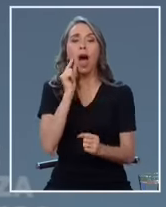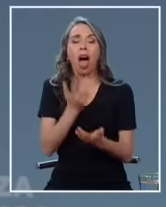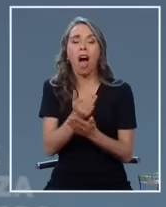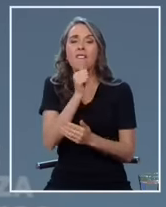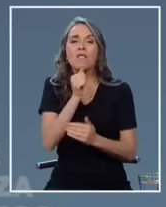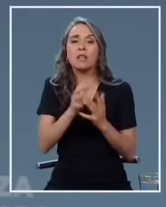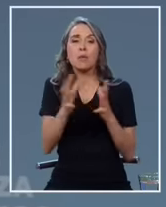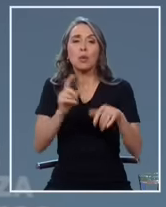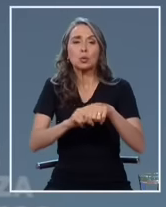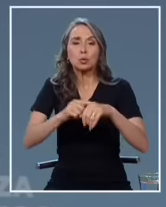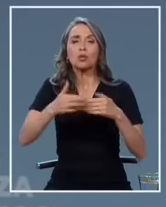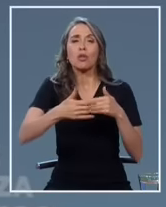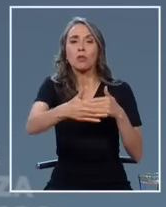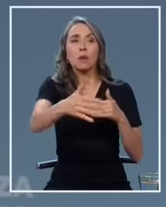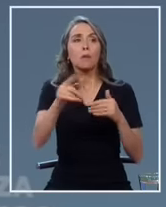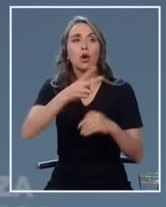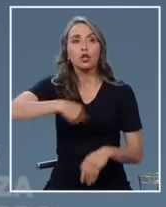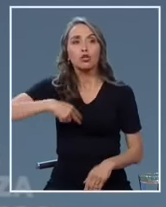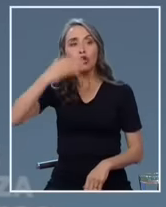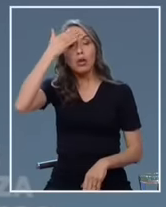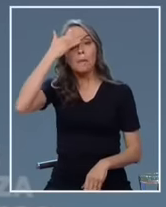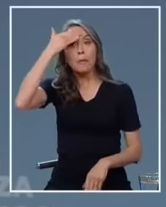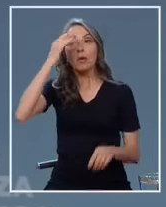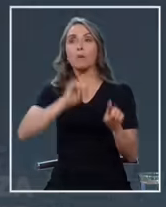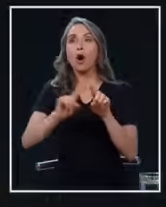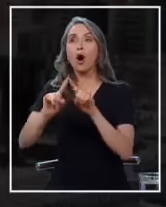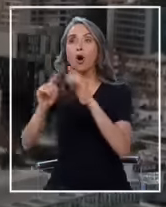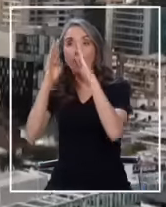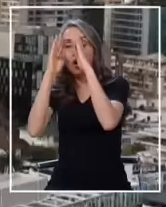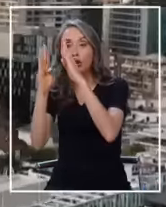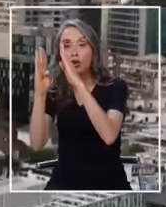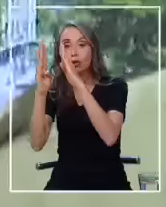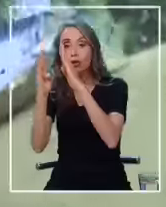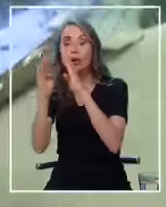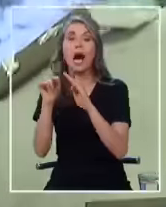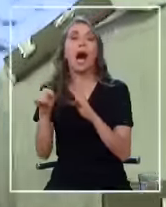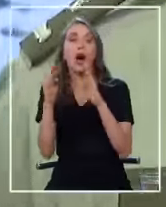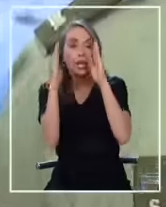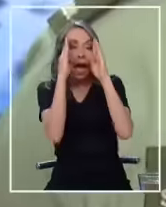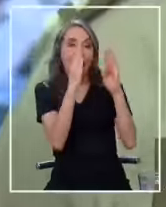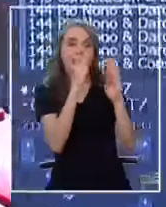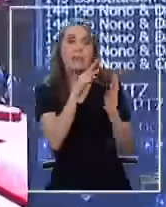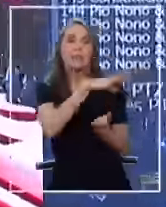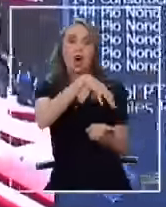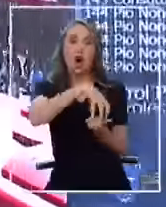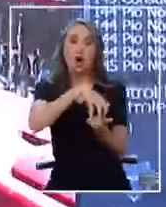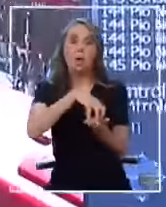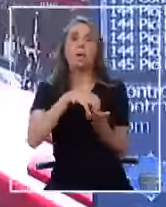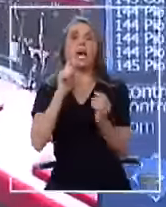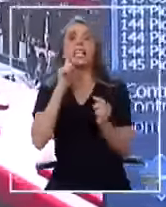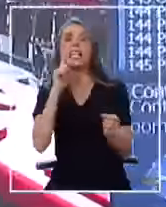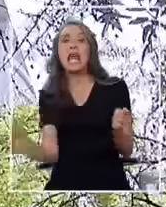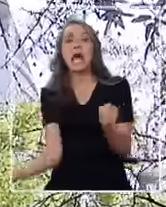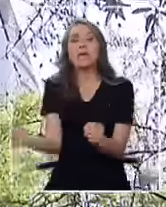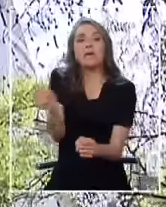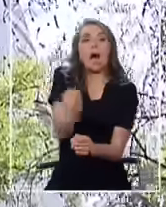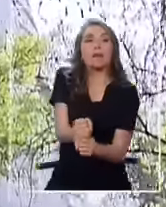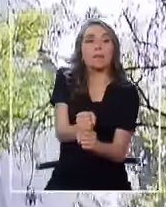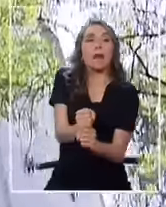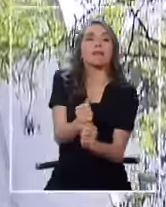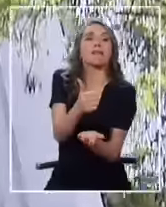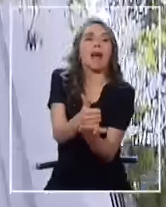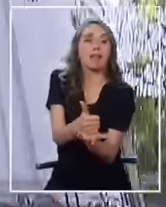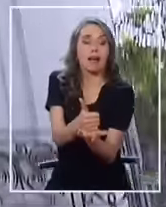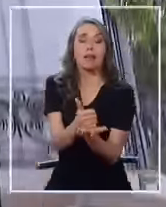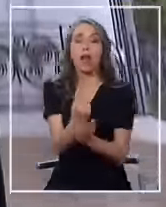nuestra preocupación está centrada, evidentemente, en otras tareas. La atención ahora en su comuna está en su posible sucesor, porque solo